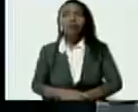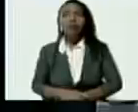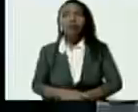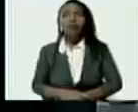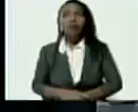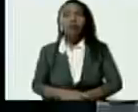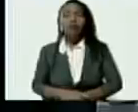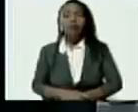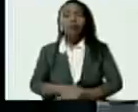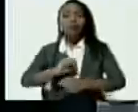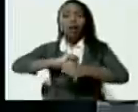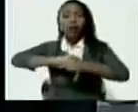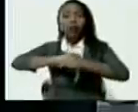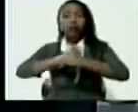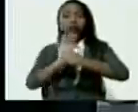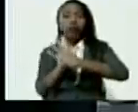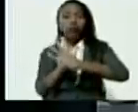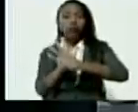el coronavirus,